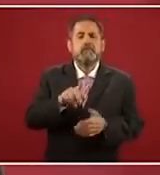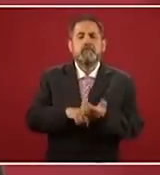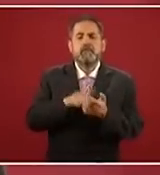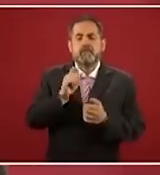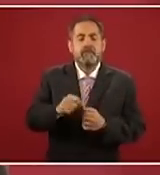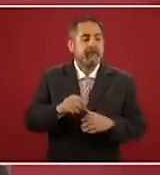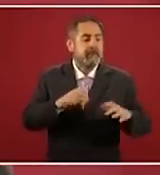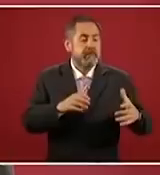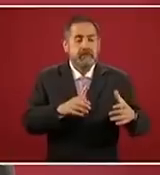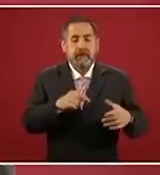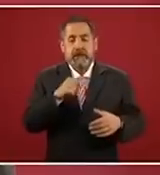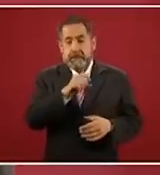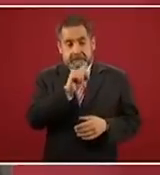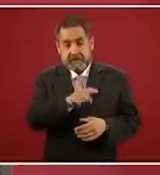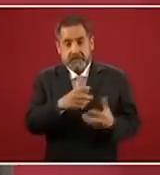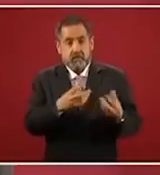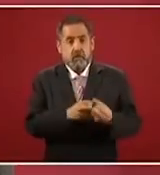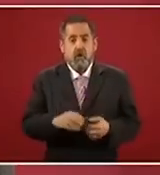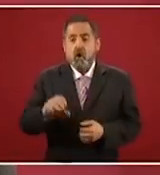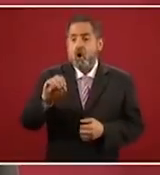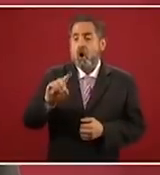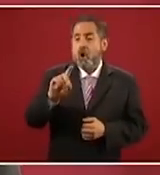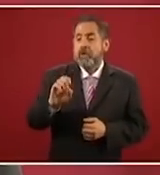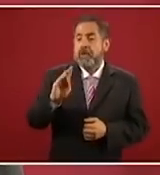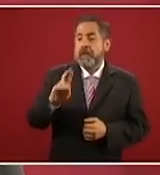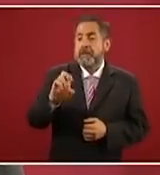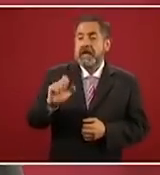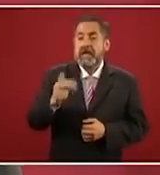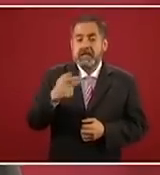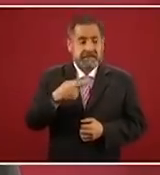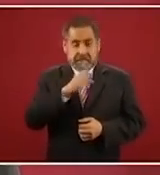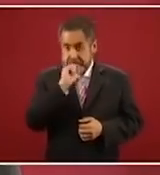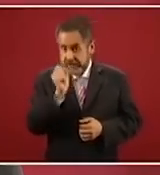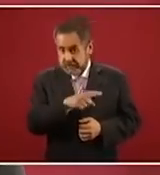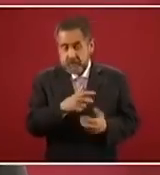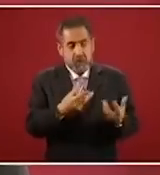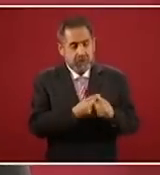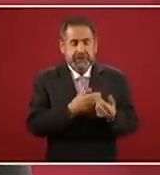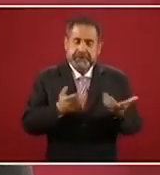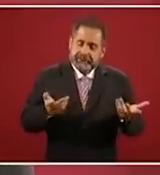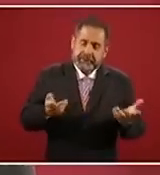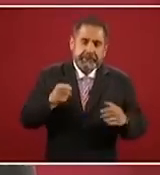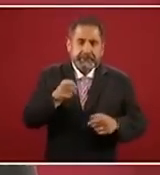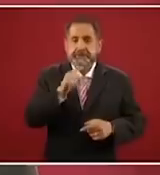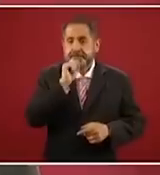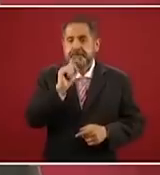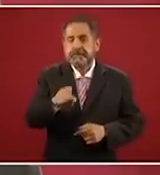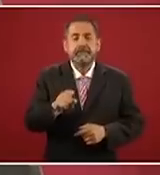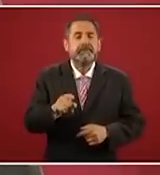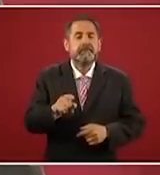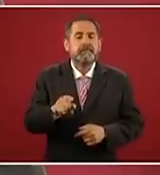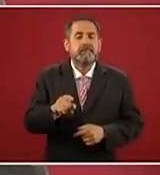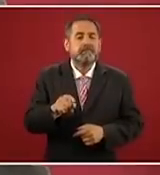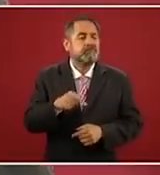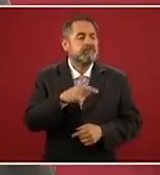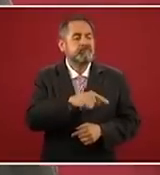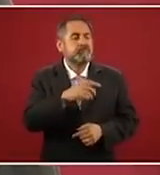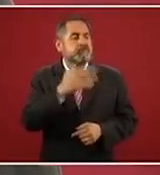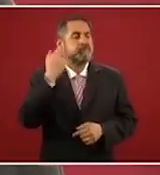el caso de Odebrecht y también lo de la